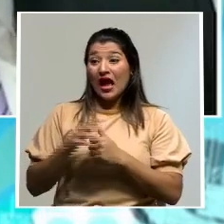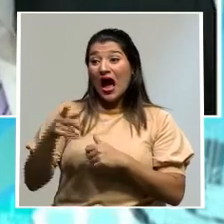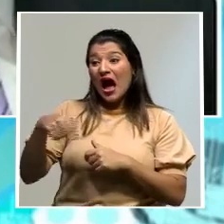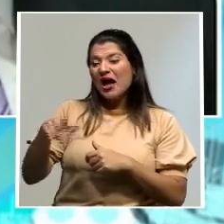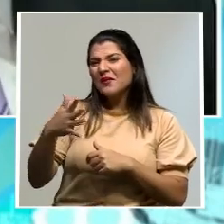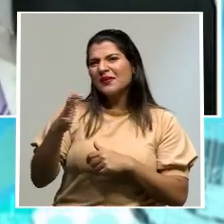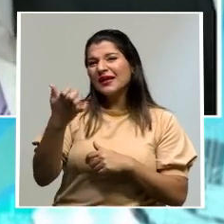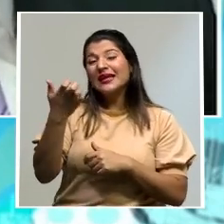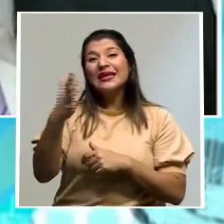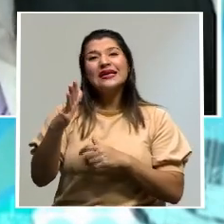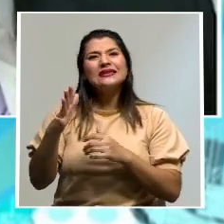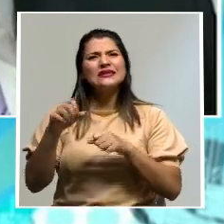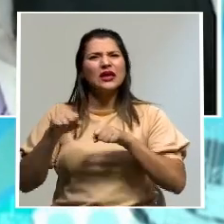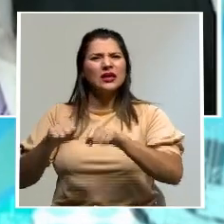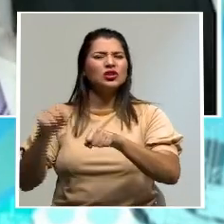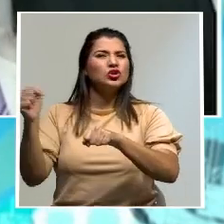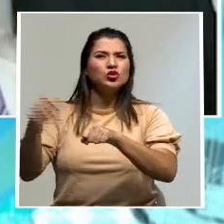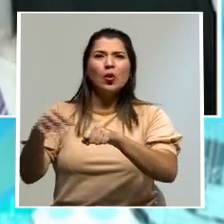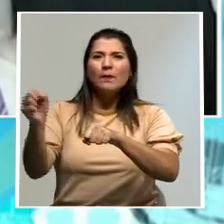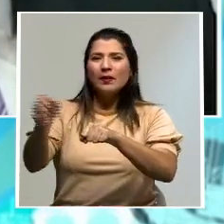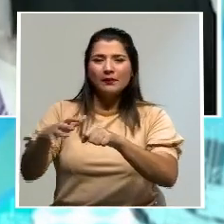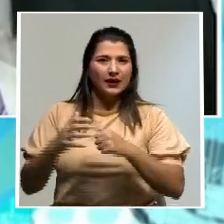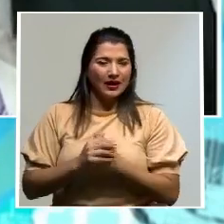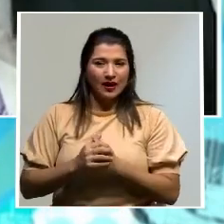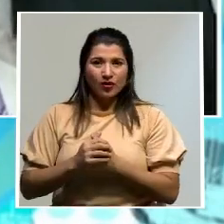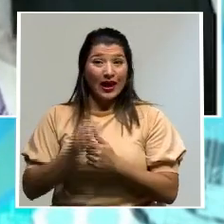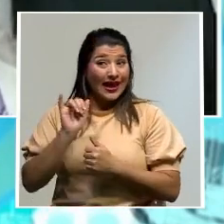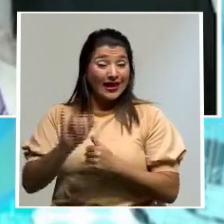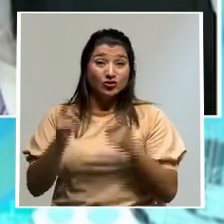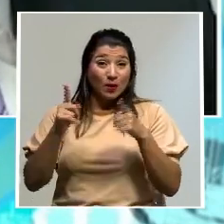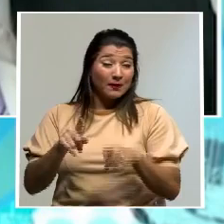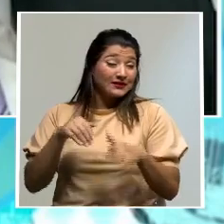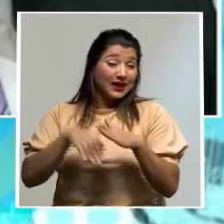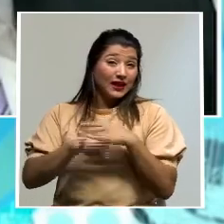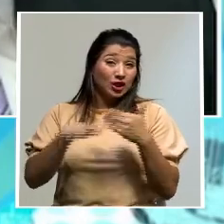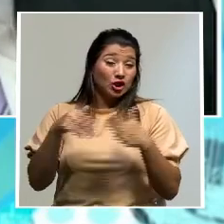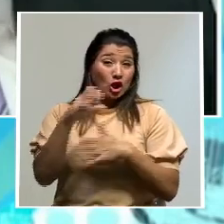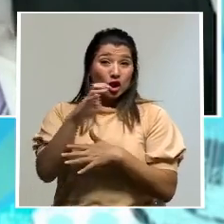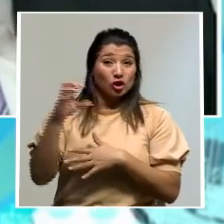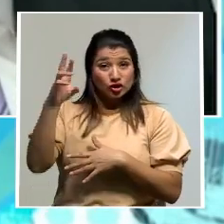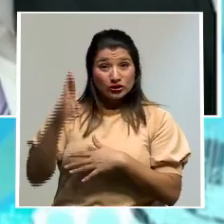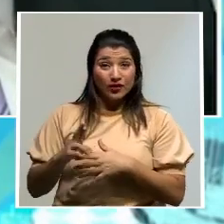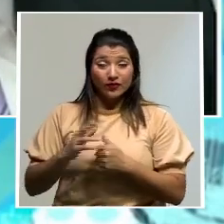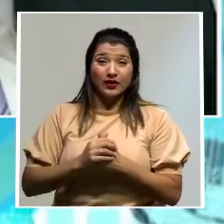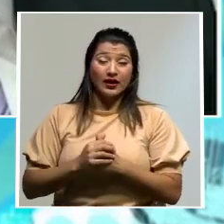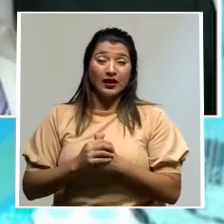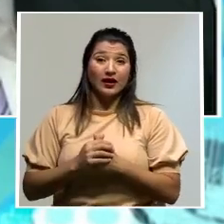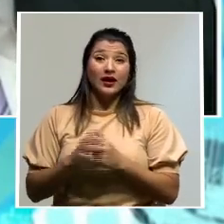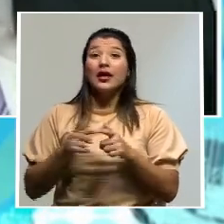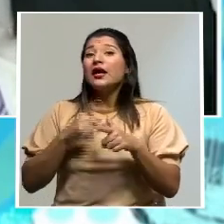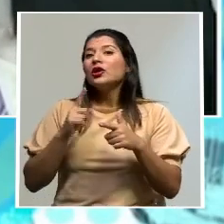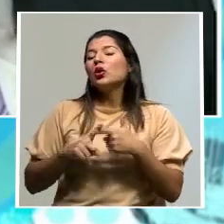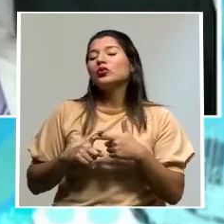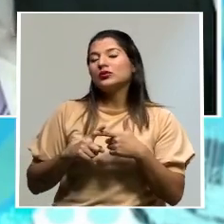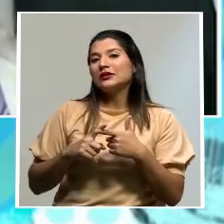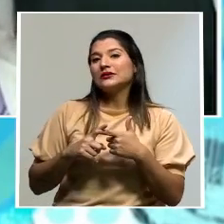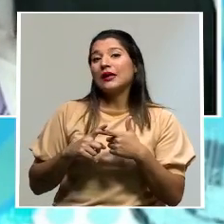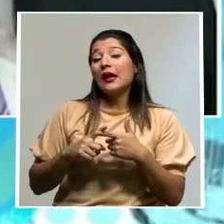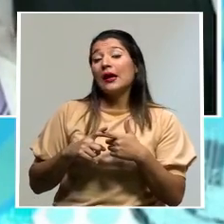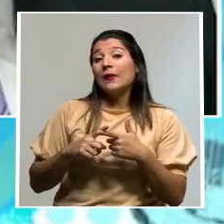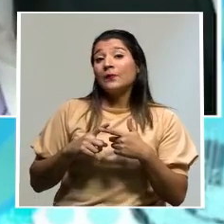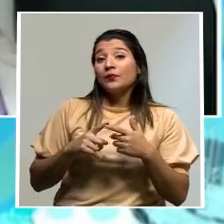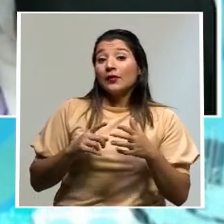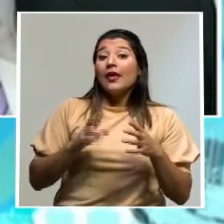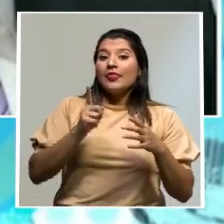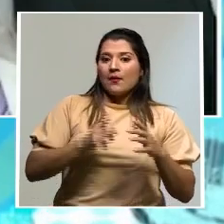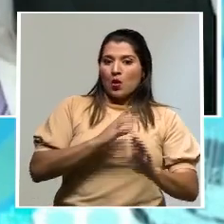supermercados, y eso pasa en todas las latitudes del país. Aquí hay un tema que es fundamental, y es también que paralelo a